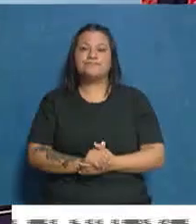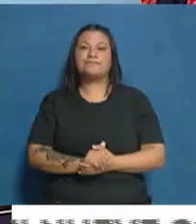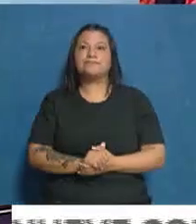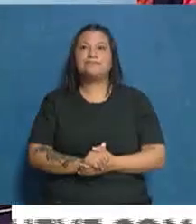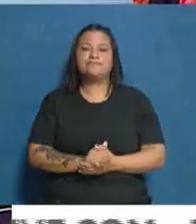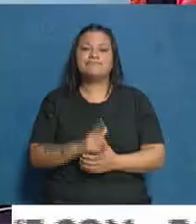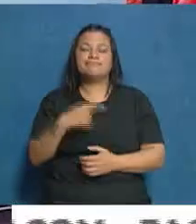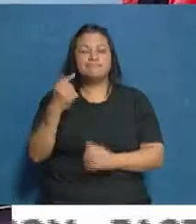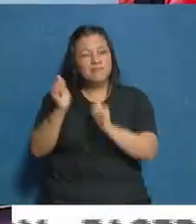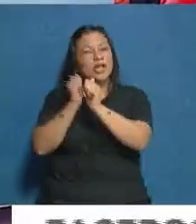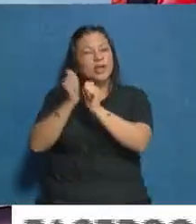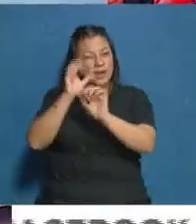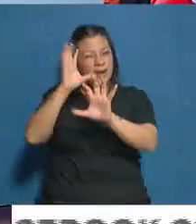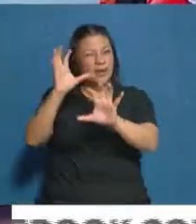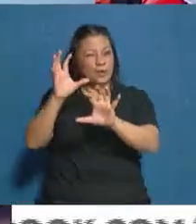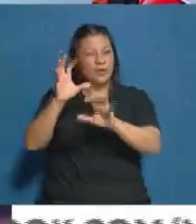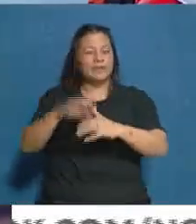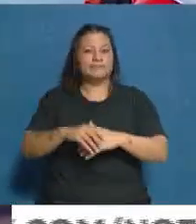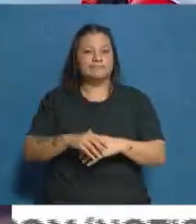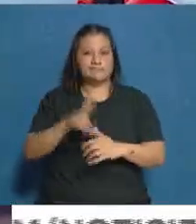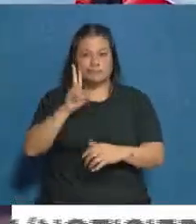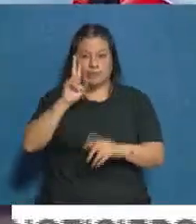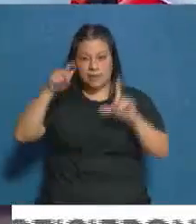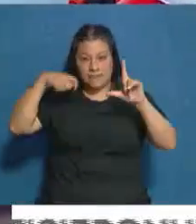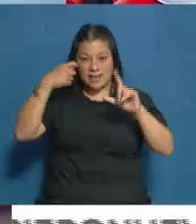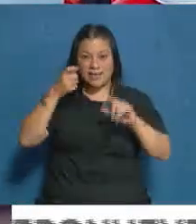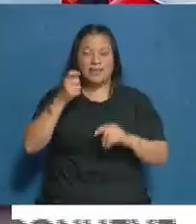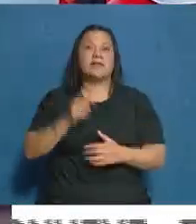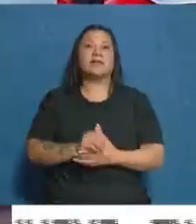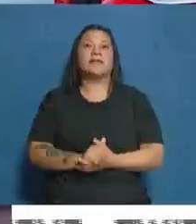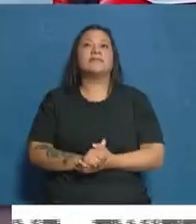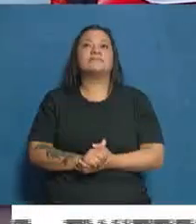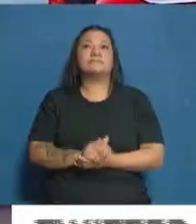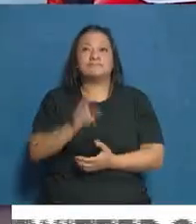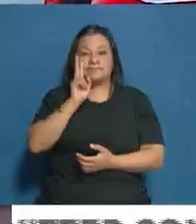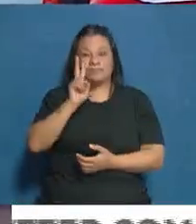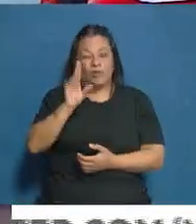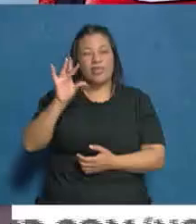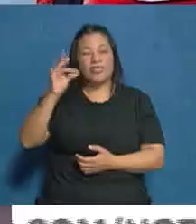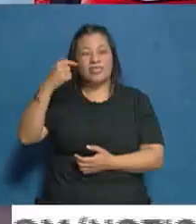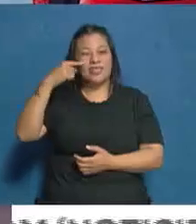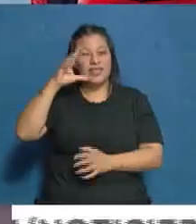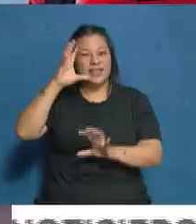vamos a recordar una historia. No sé si podemos ver las imágenes de él, Dani, Dante, seguramente vos te acuerdas.